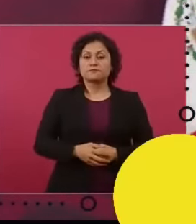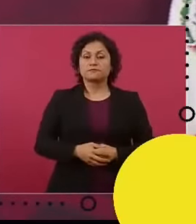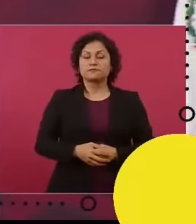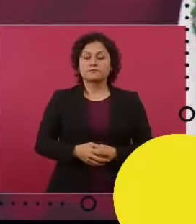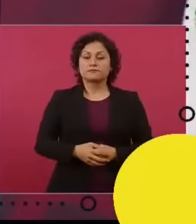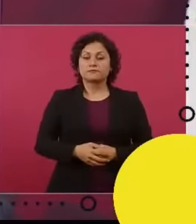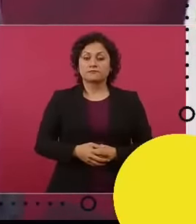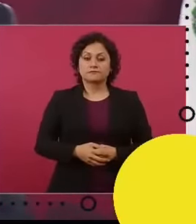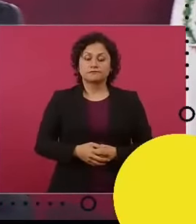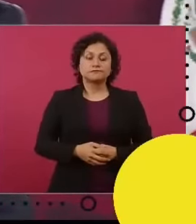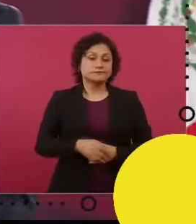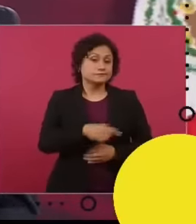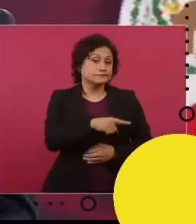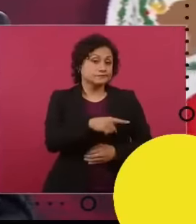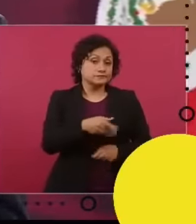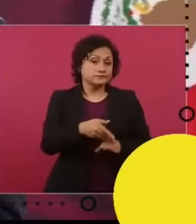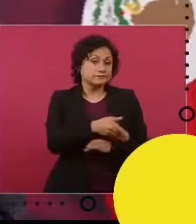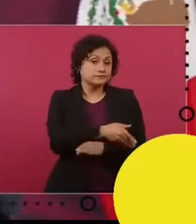una amenaza